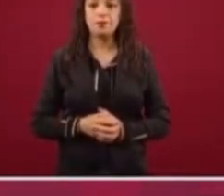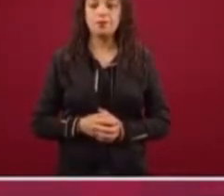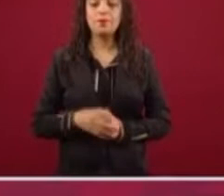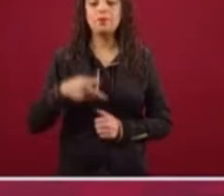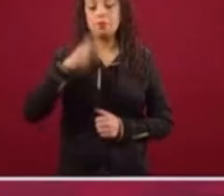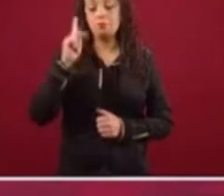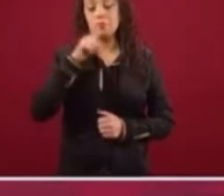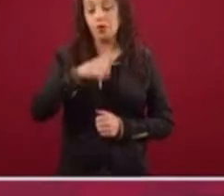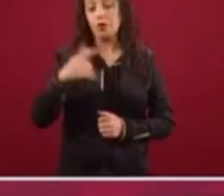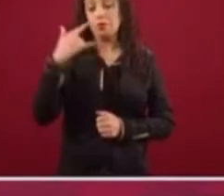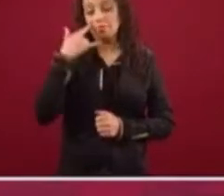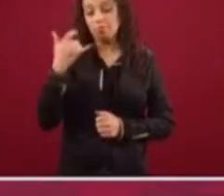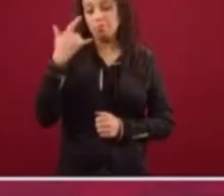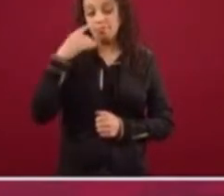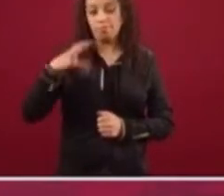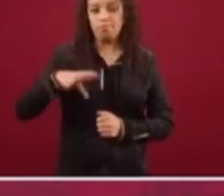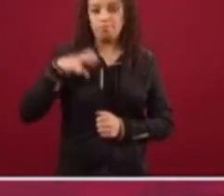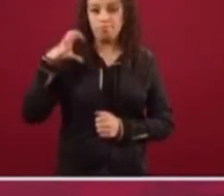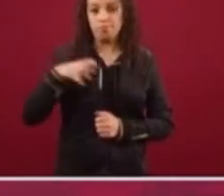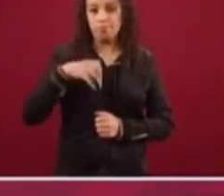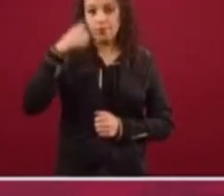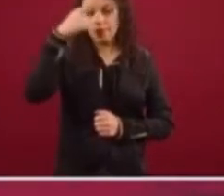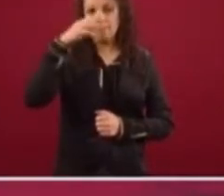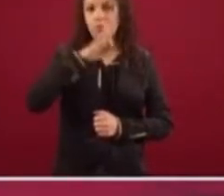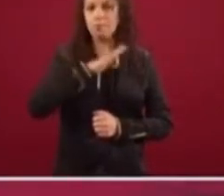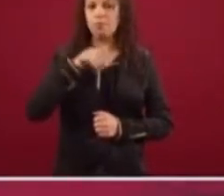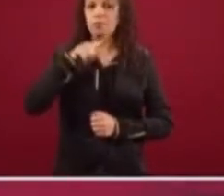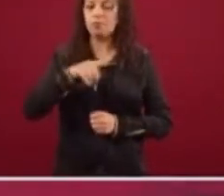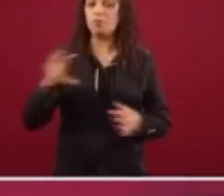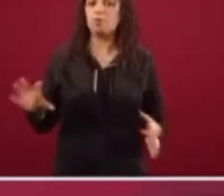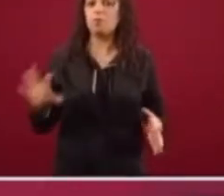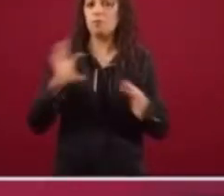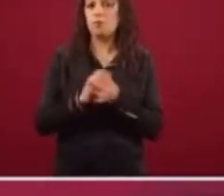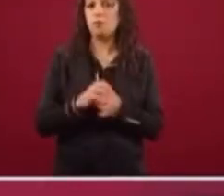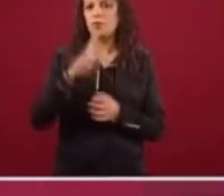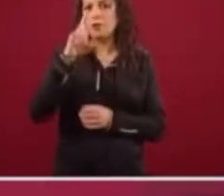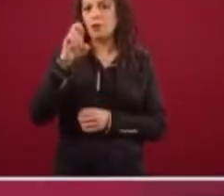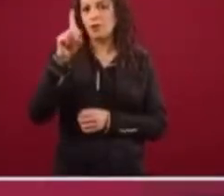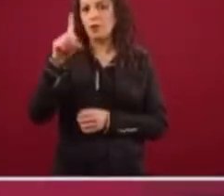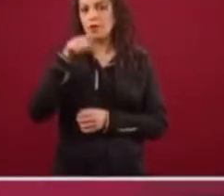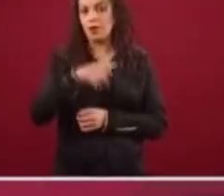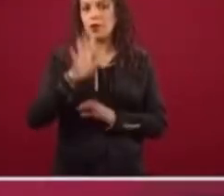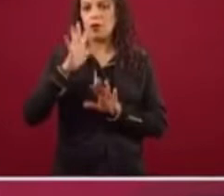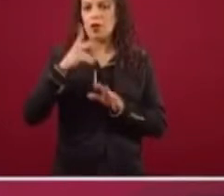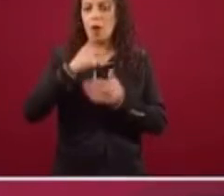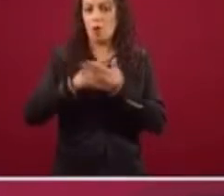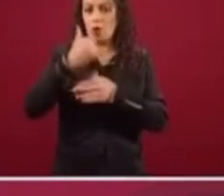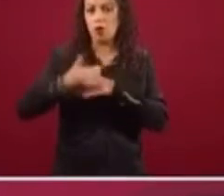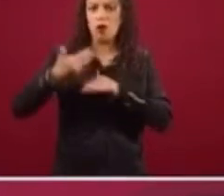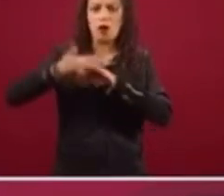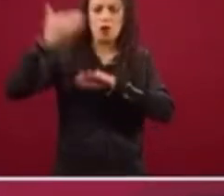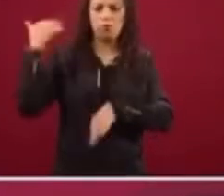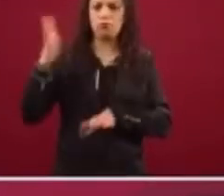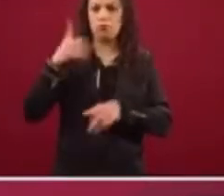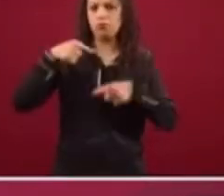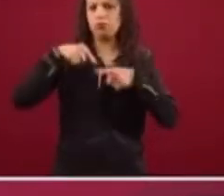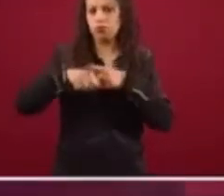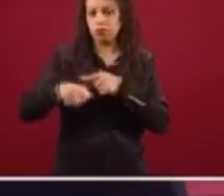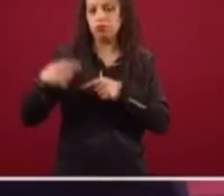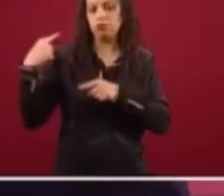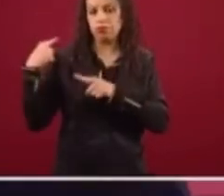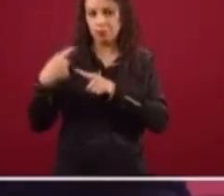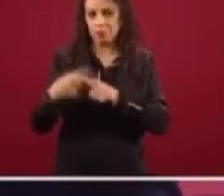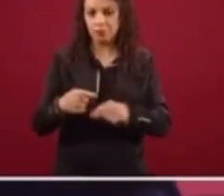conjuntamente con la red compartida que era un proyecto que ya estaba echado a andar después de y